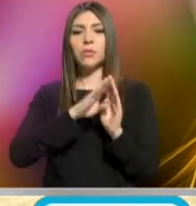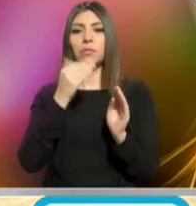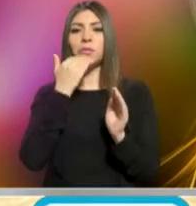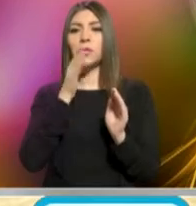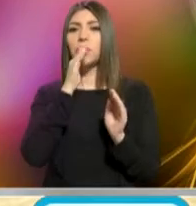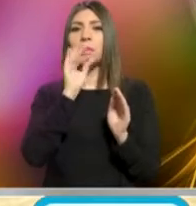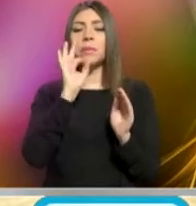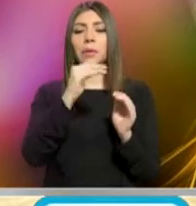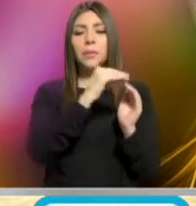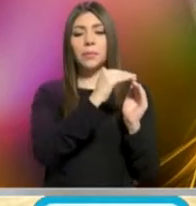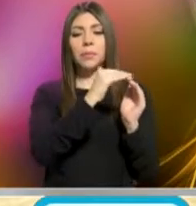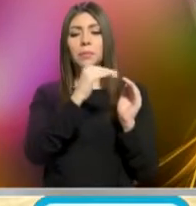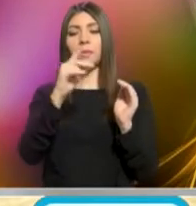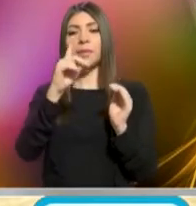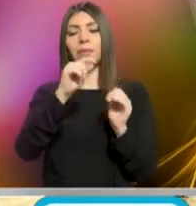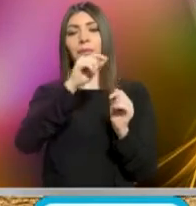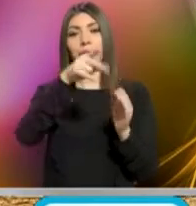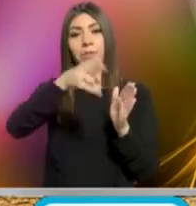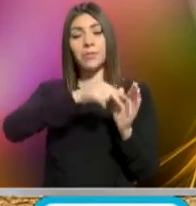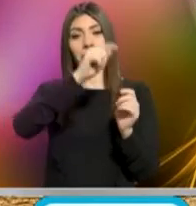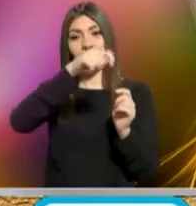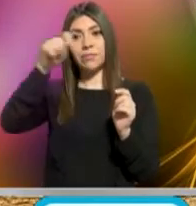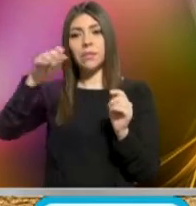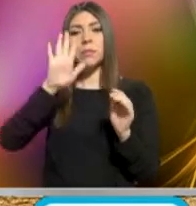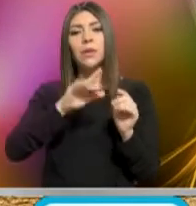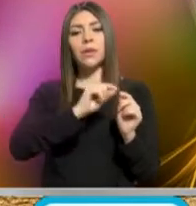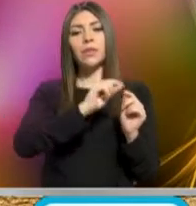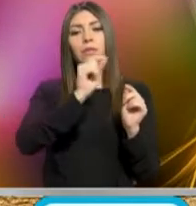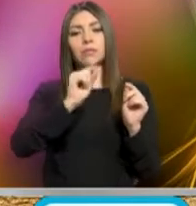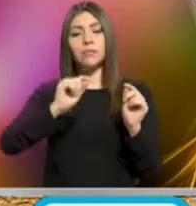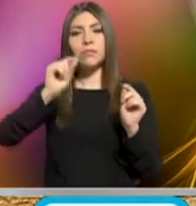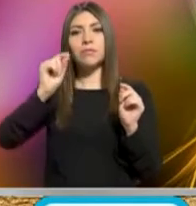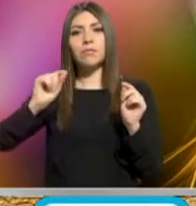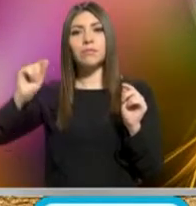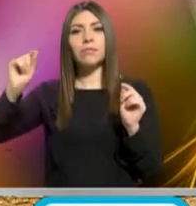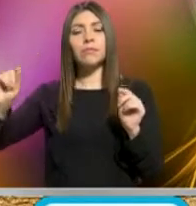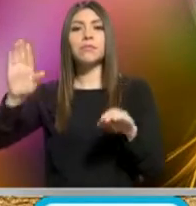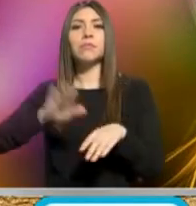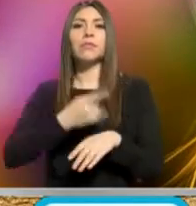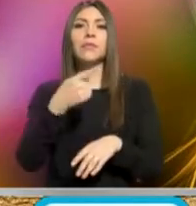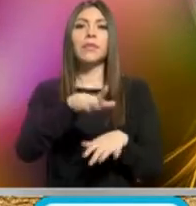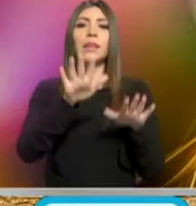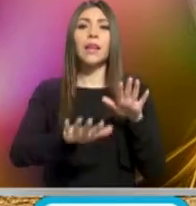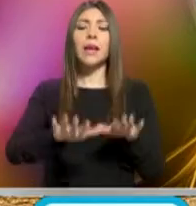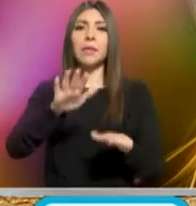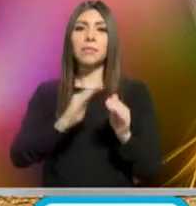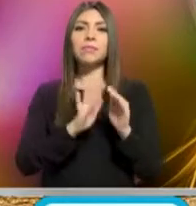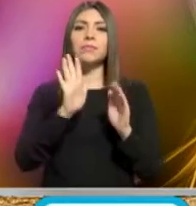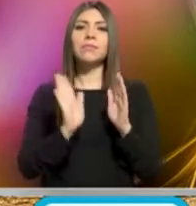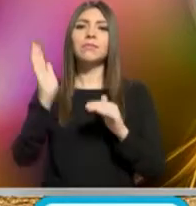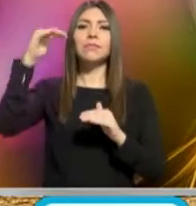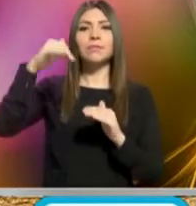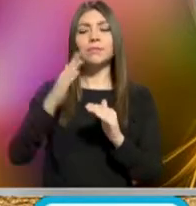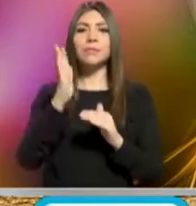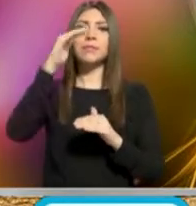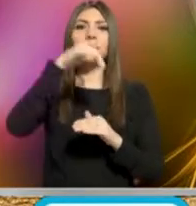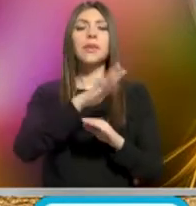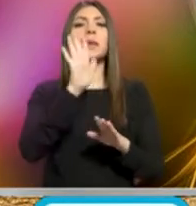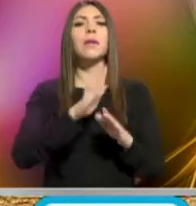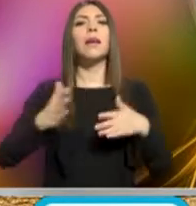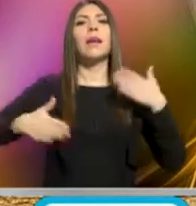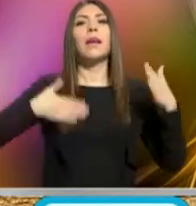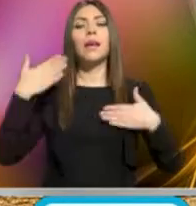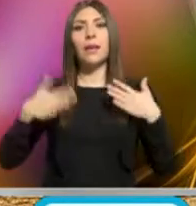un serpentineo. ¿Qué nos dice este serpentineo? Que en ocasiones podía mostrarse muy alegre o muy triste, es decir, que